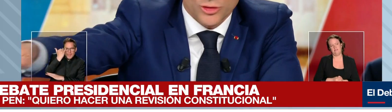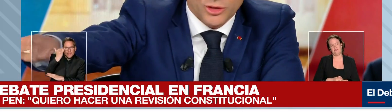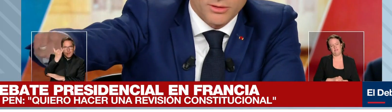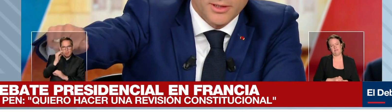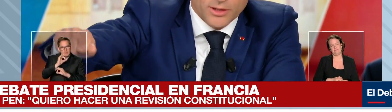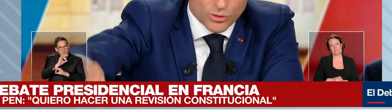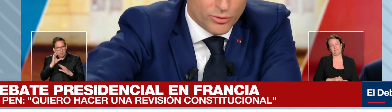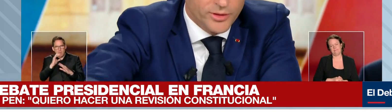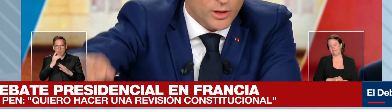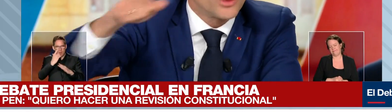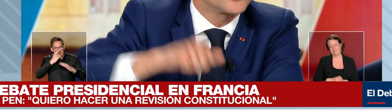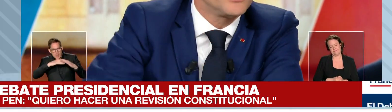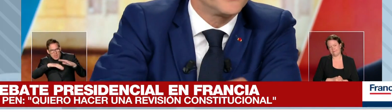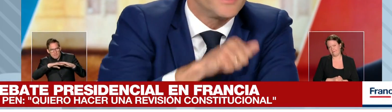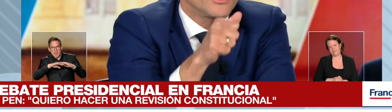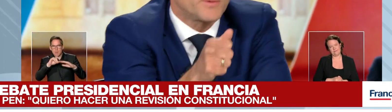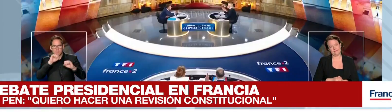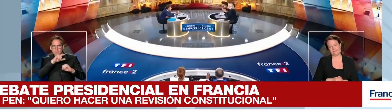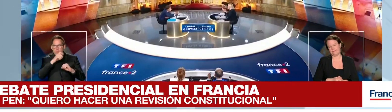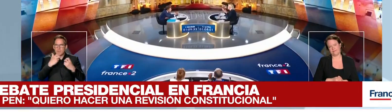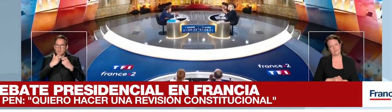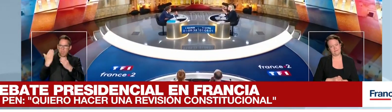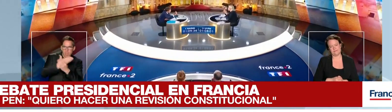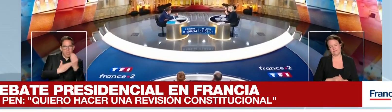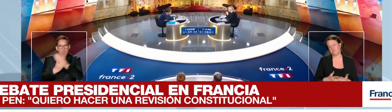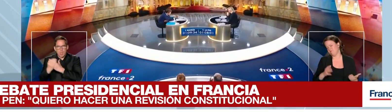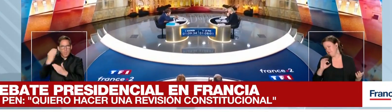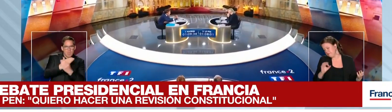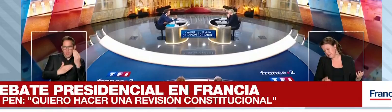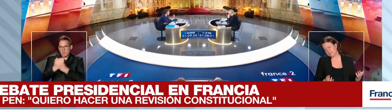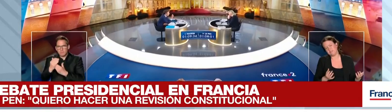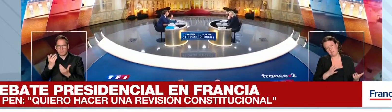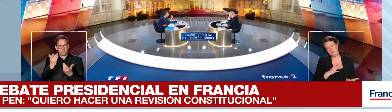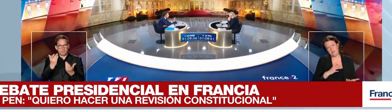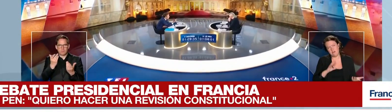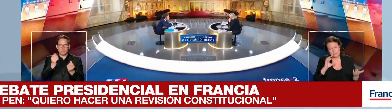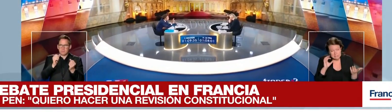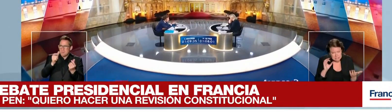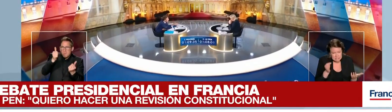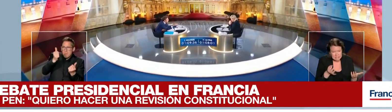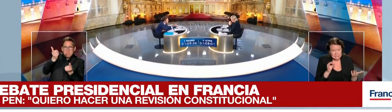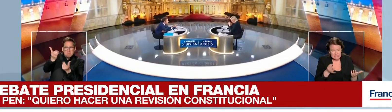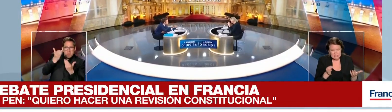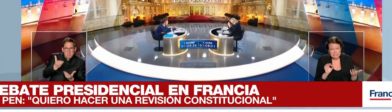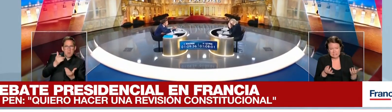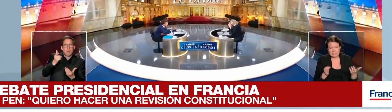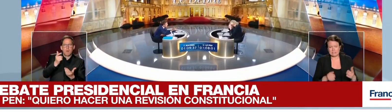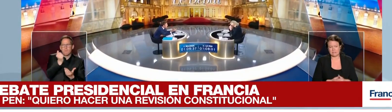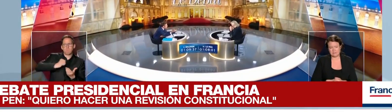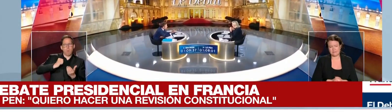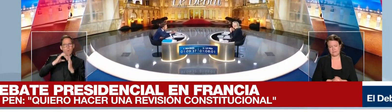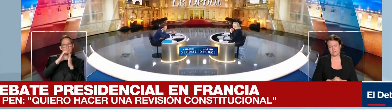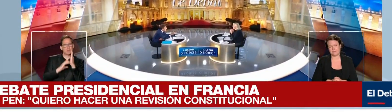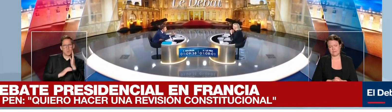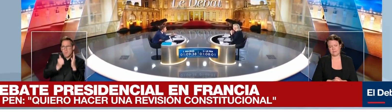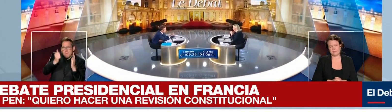iniciativas sin limitaciones pueden hacer un cortocircuito en los representantes del pueblo. Usted propone no